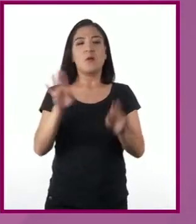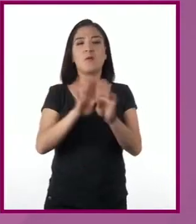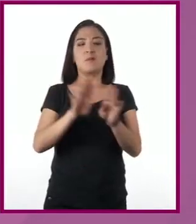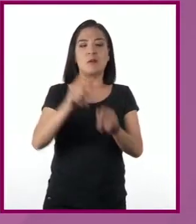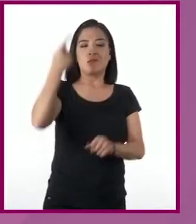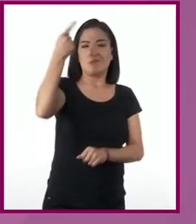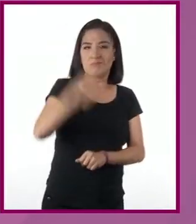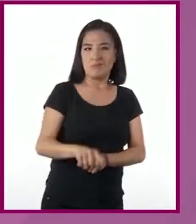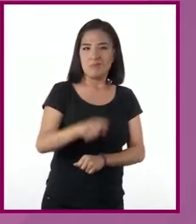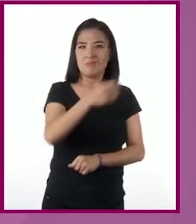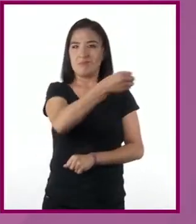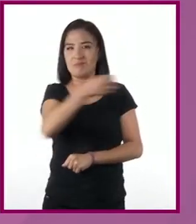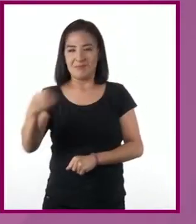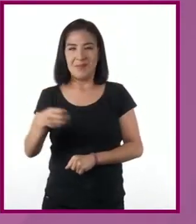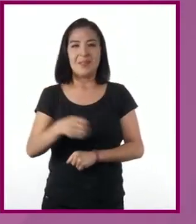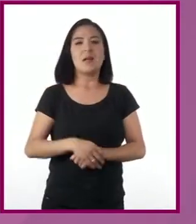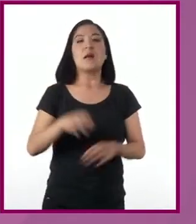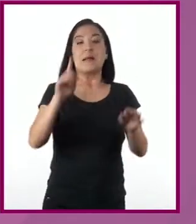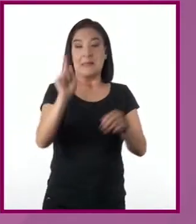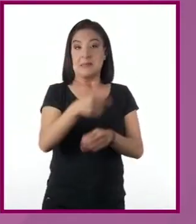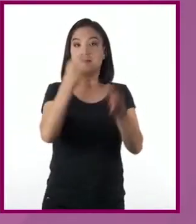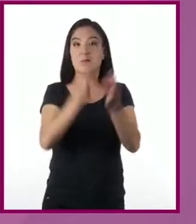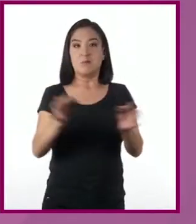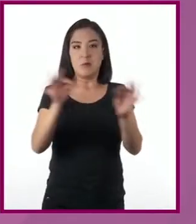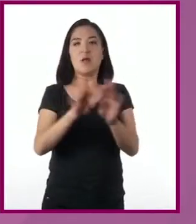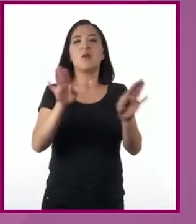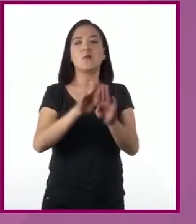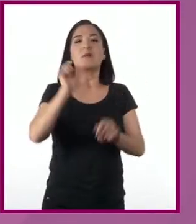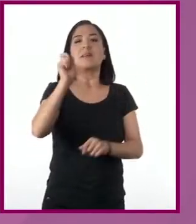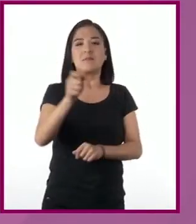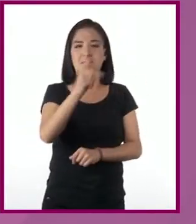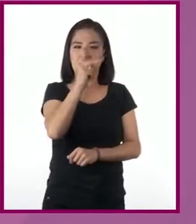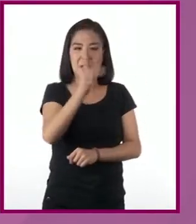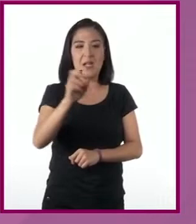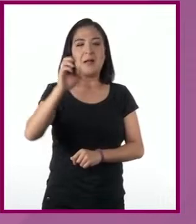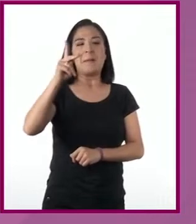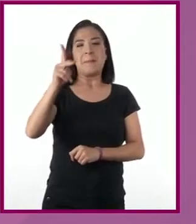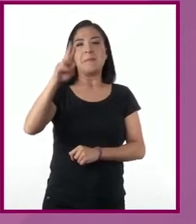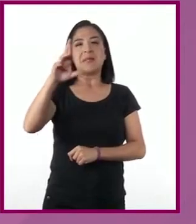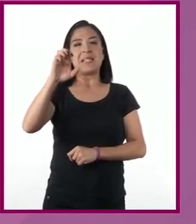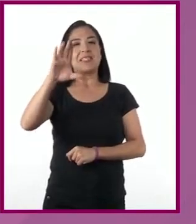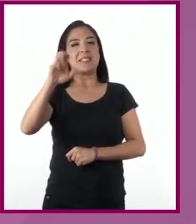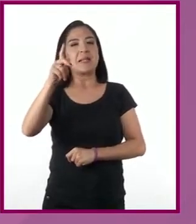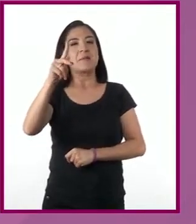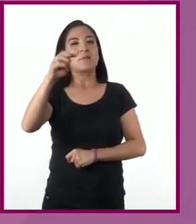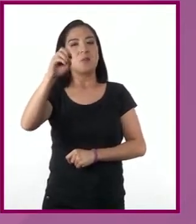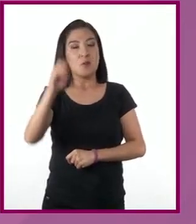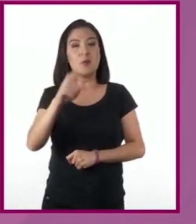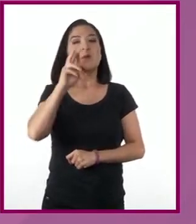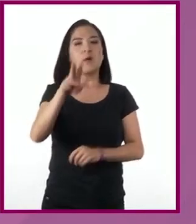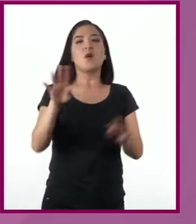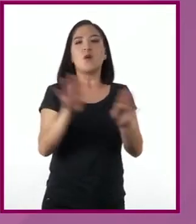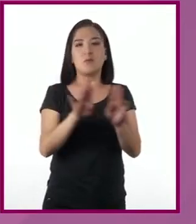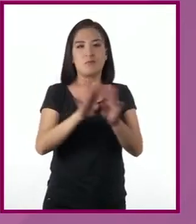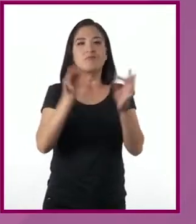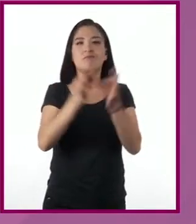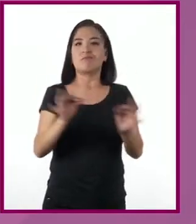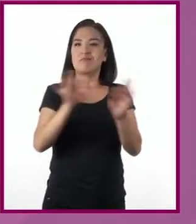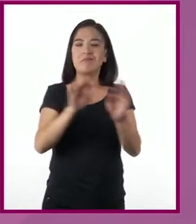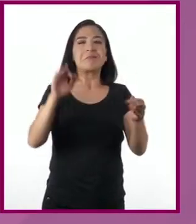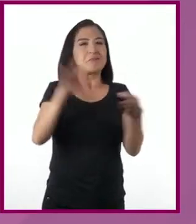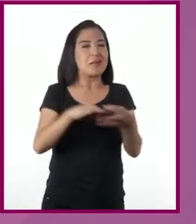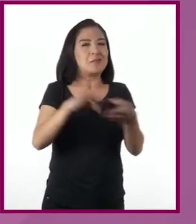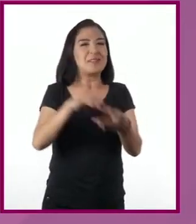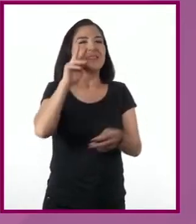orden o mandato. Es importante conocer y tener presentes este tipo de palabras, ya que se van a encontrar con ellas de manera